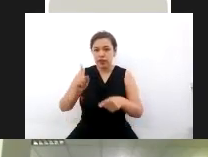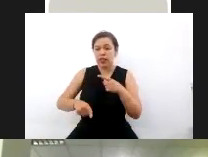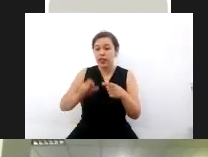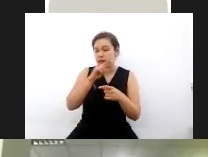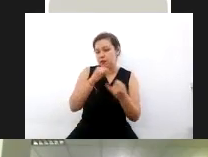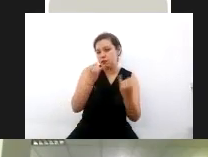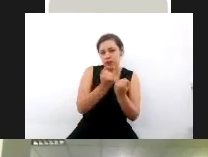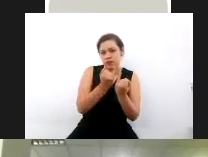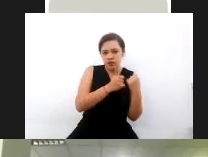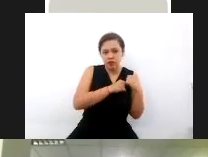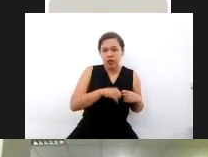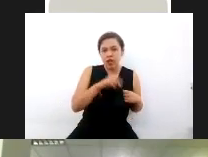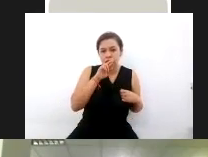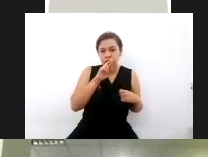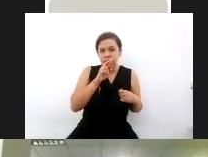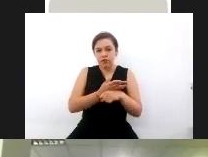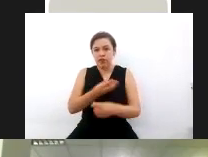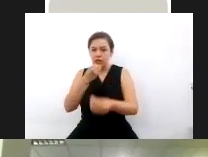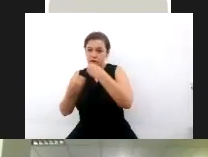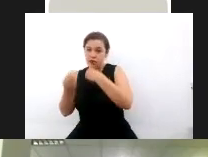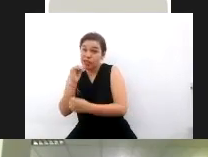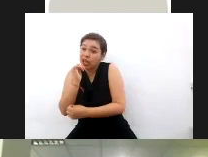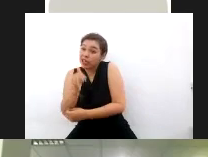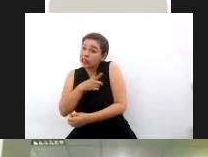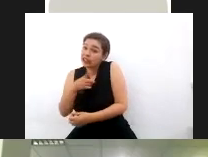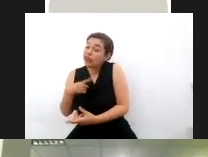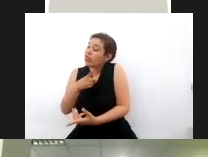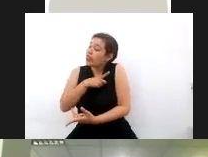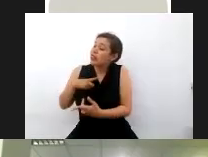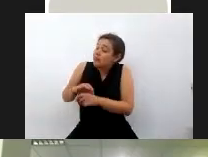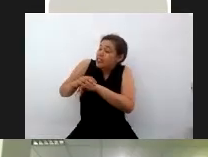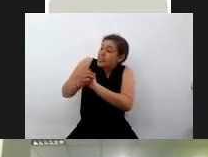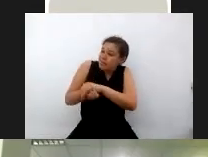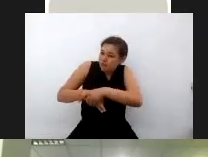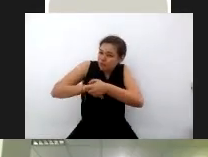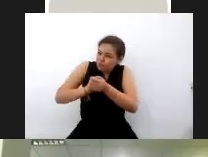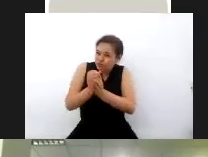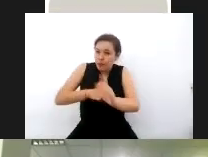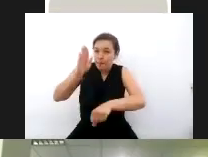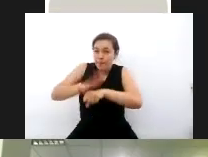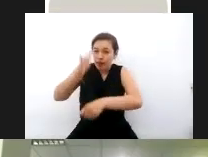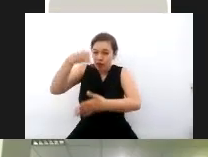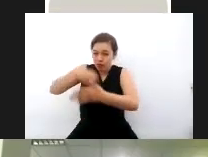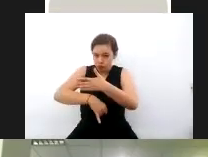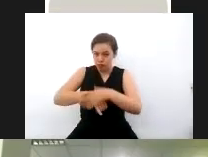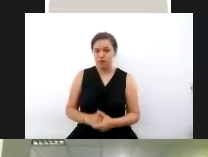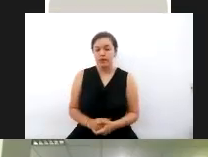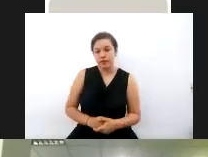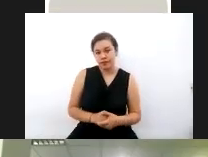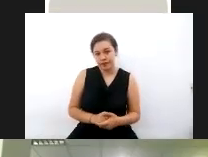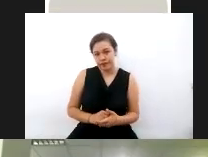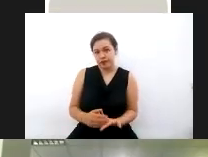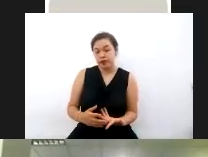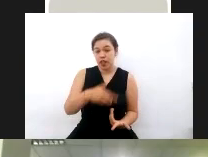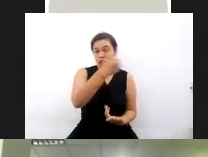de alimentarlos. Y si es así, pues se tendrá que tener un lavado exhaustivo de manos de 10 pasos. Cada niño